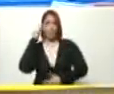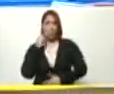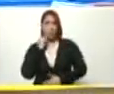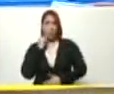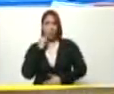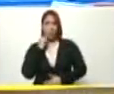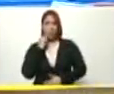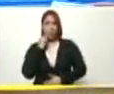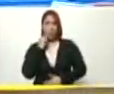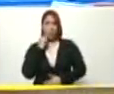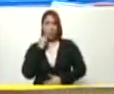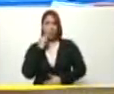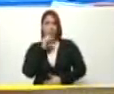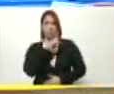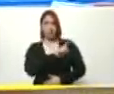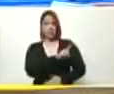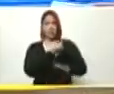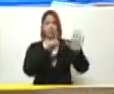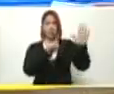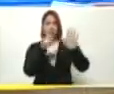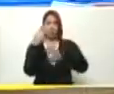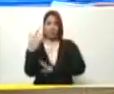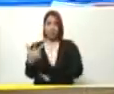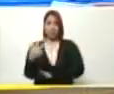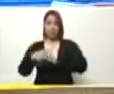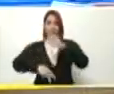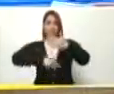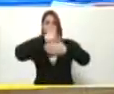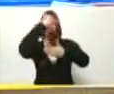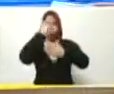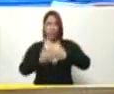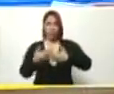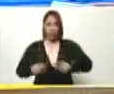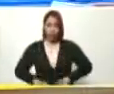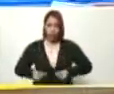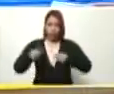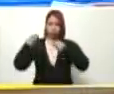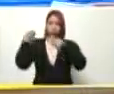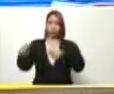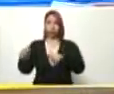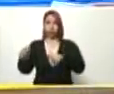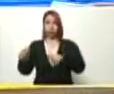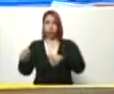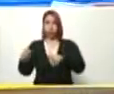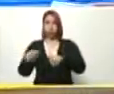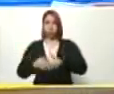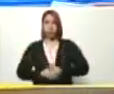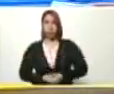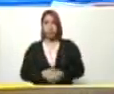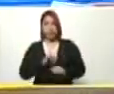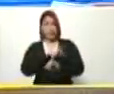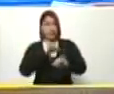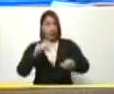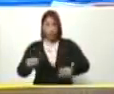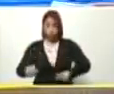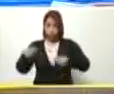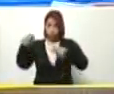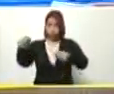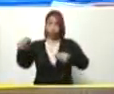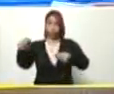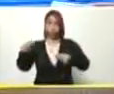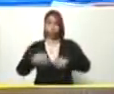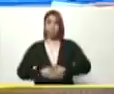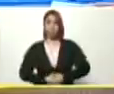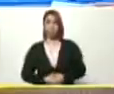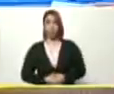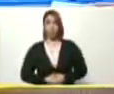los 163 proyectos que ya se han presentado.